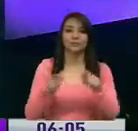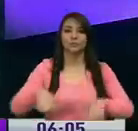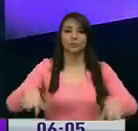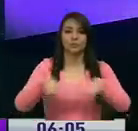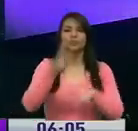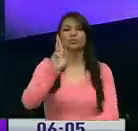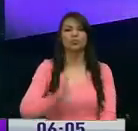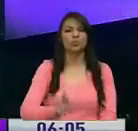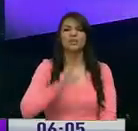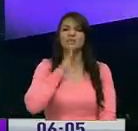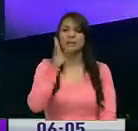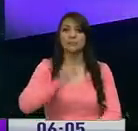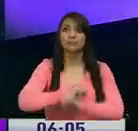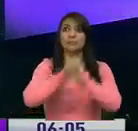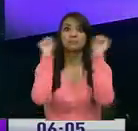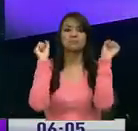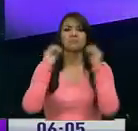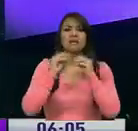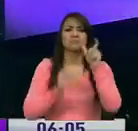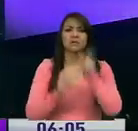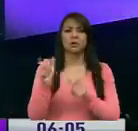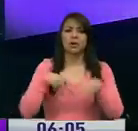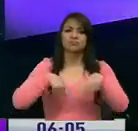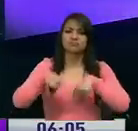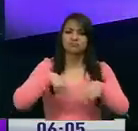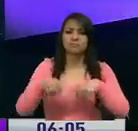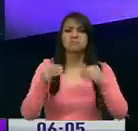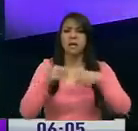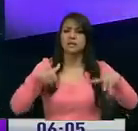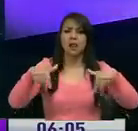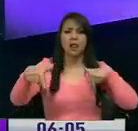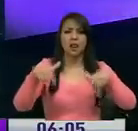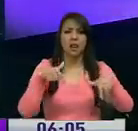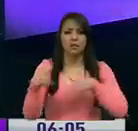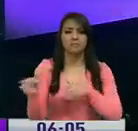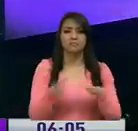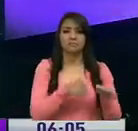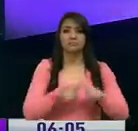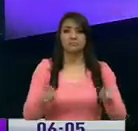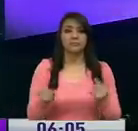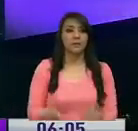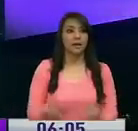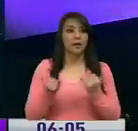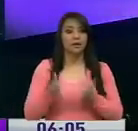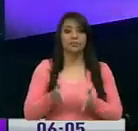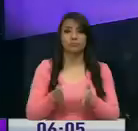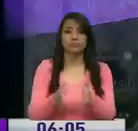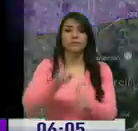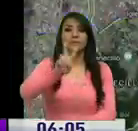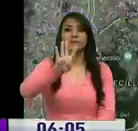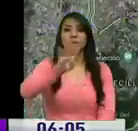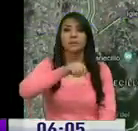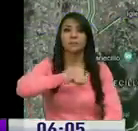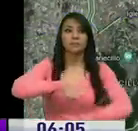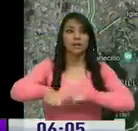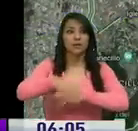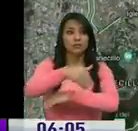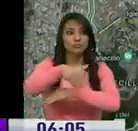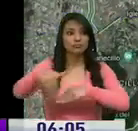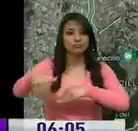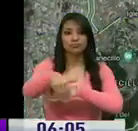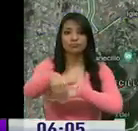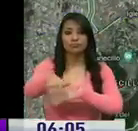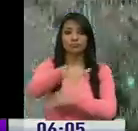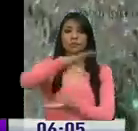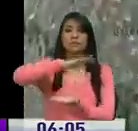amanece más rápido hay más gente hay más movimiento miremos Cómo está la 24 de mayo a esta hora desde el satélite